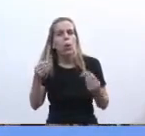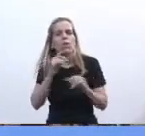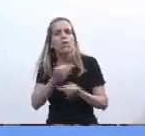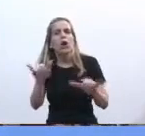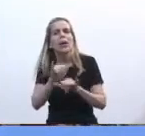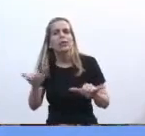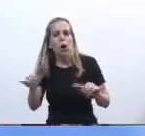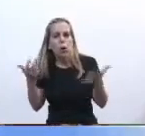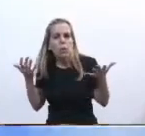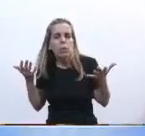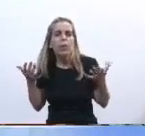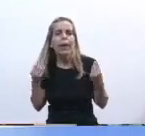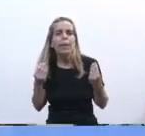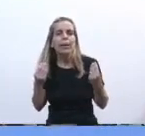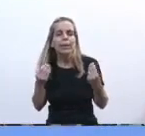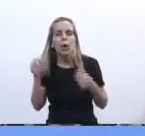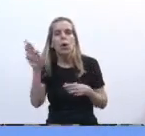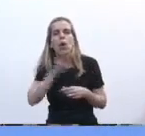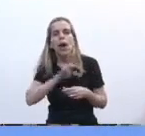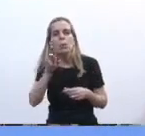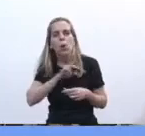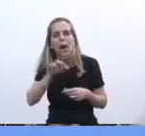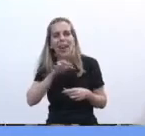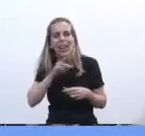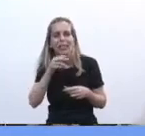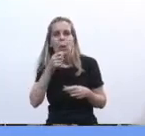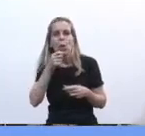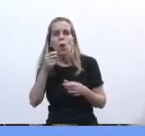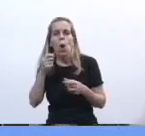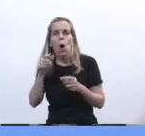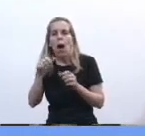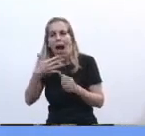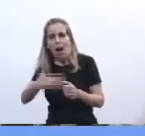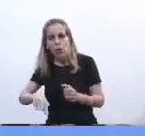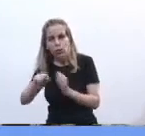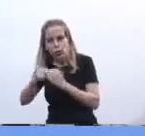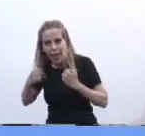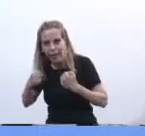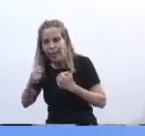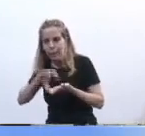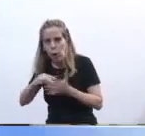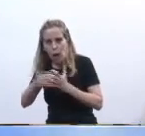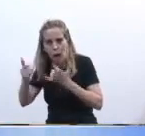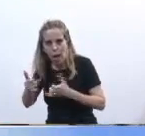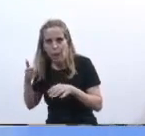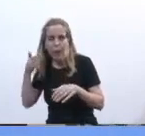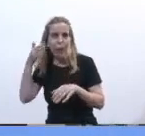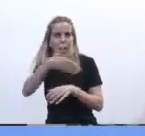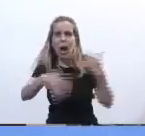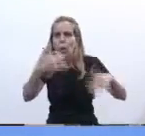llegaron las mujeres ensangrentadas a los hospitales pidiendo atención reclamando